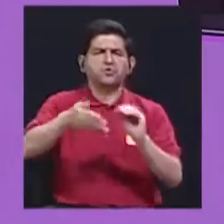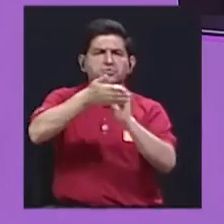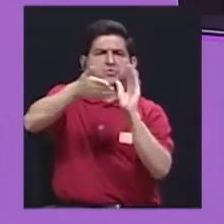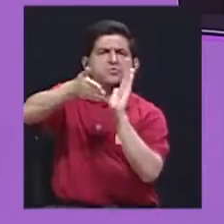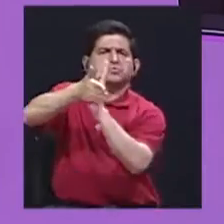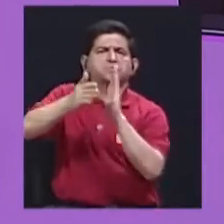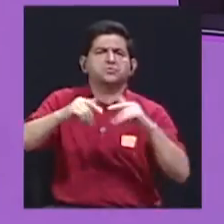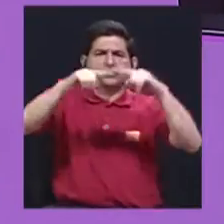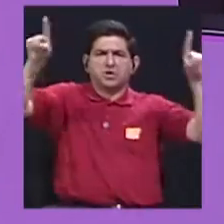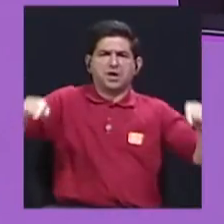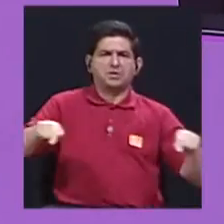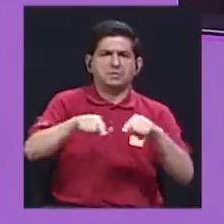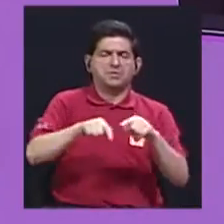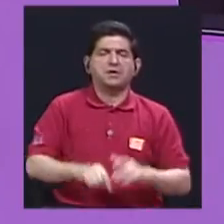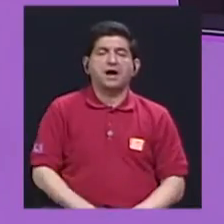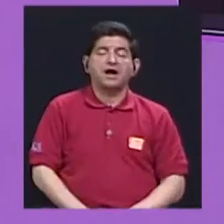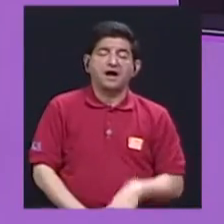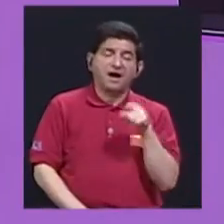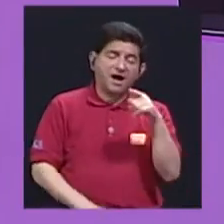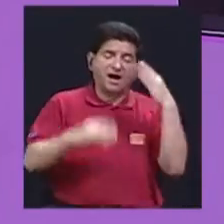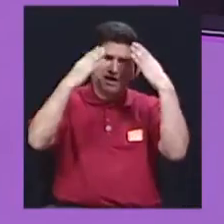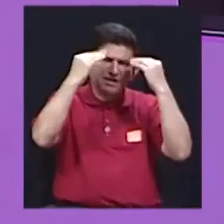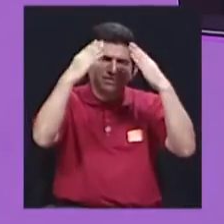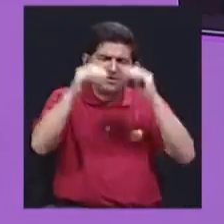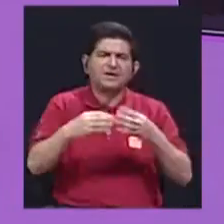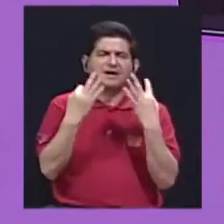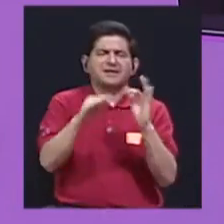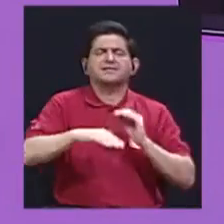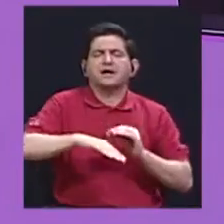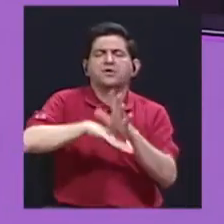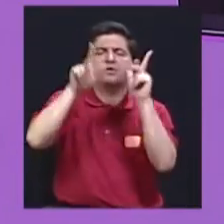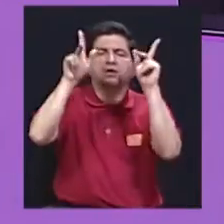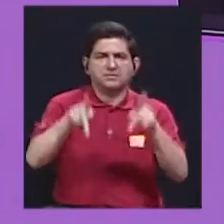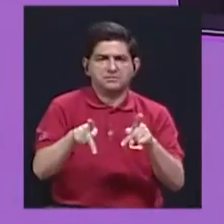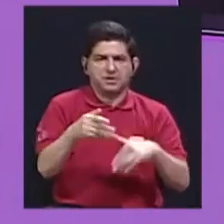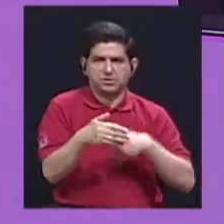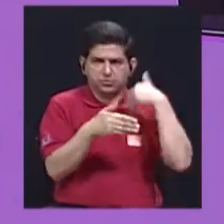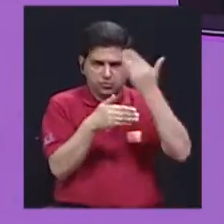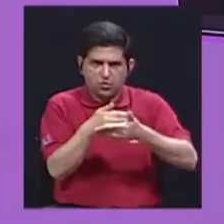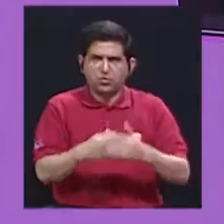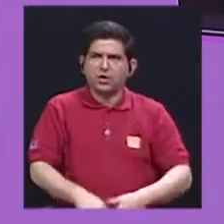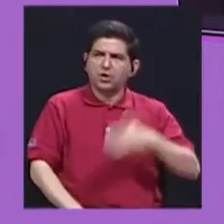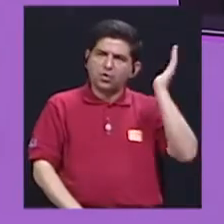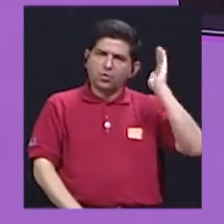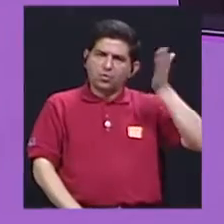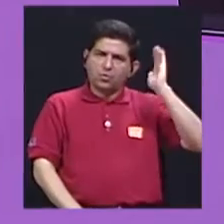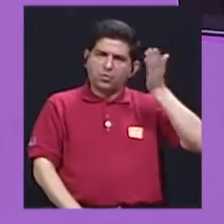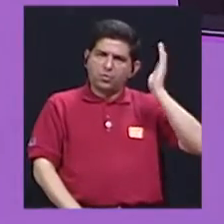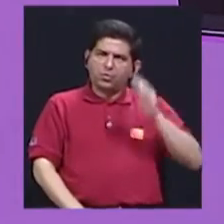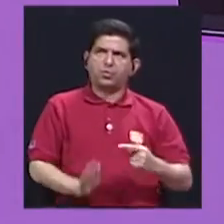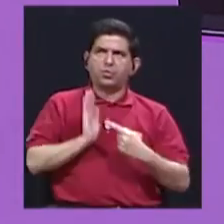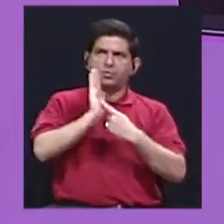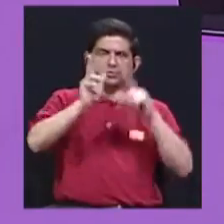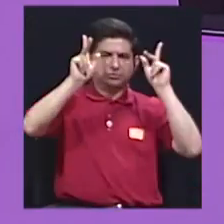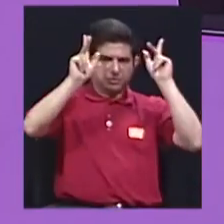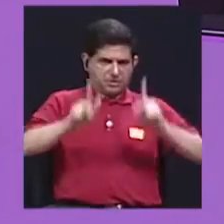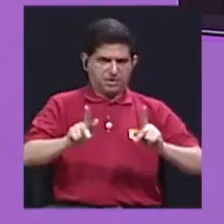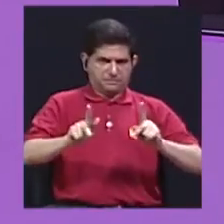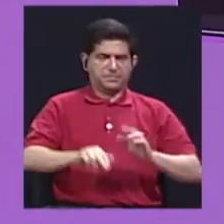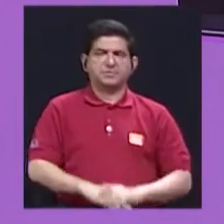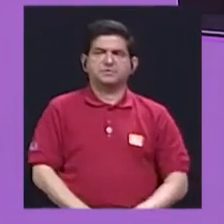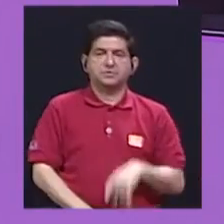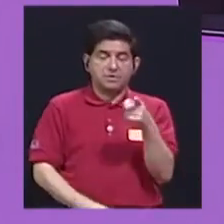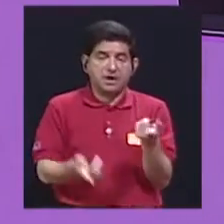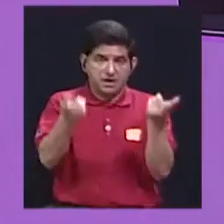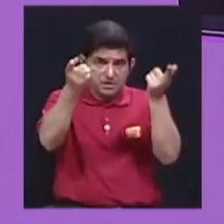nosotros lo que hacemos es mediante esos rótulos como orientar al paciente después de eso damos una charla le enseñamos al paciente cuál